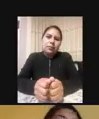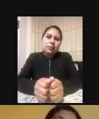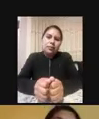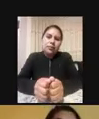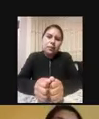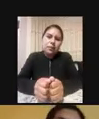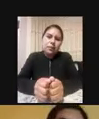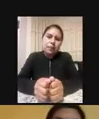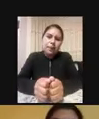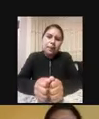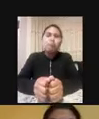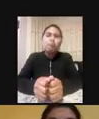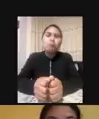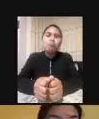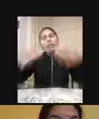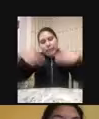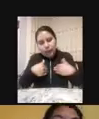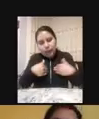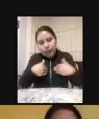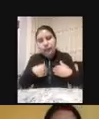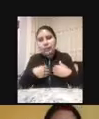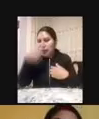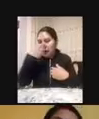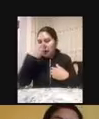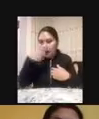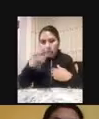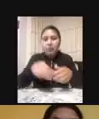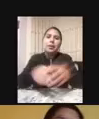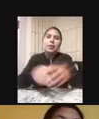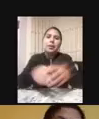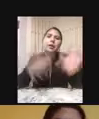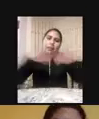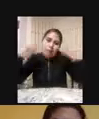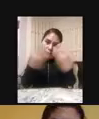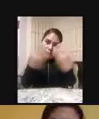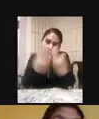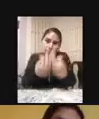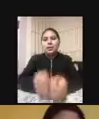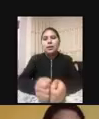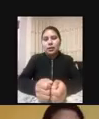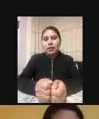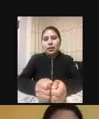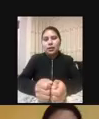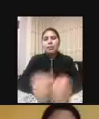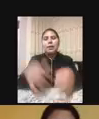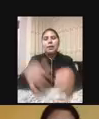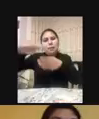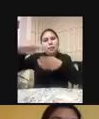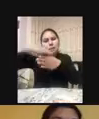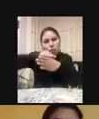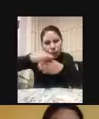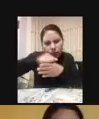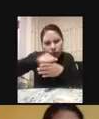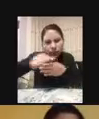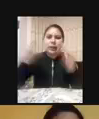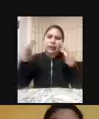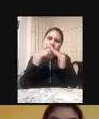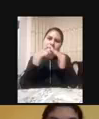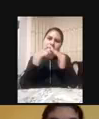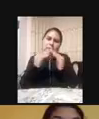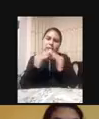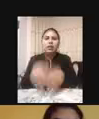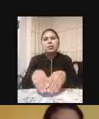o presentemos estos materiales o cualquier otra actividad que se realice. Es necesaria también la participación de la